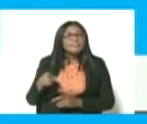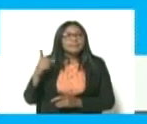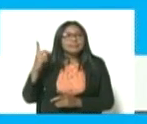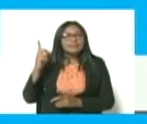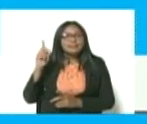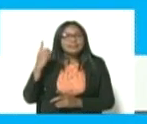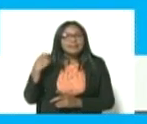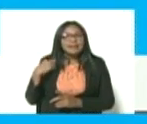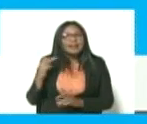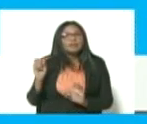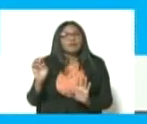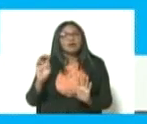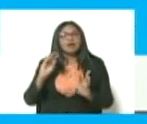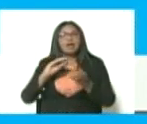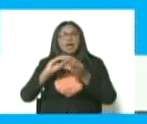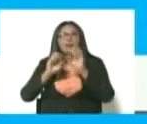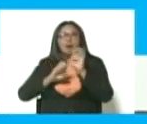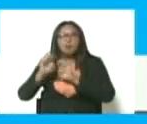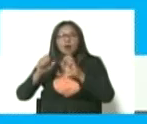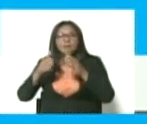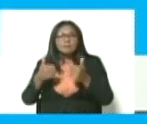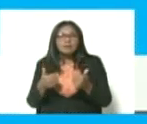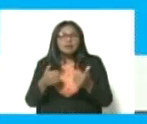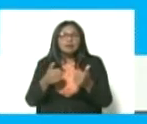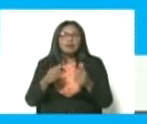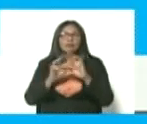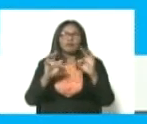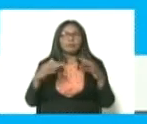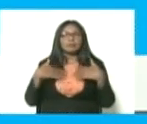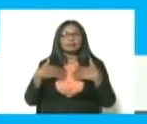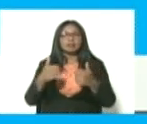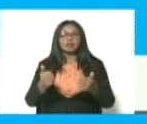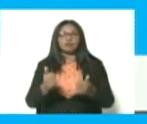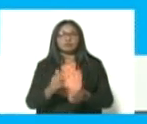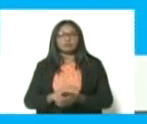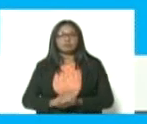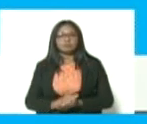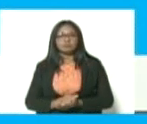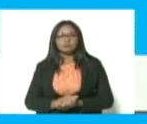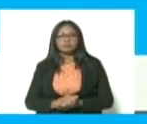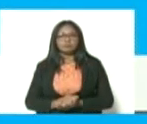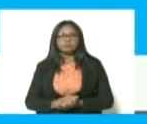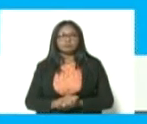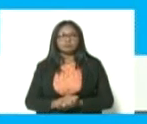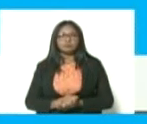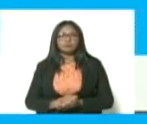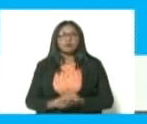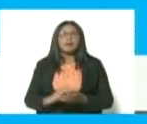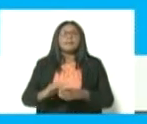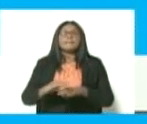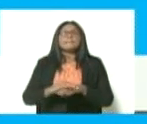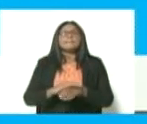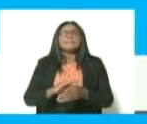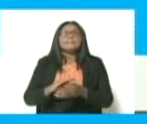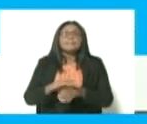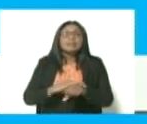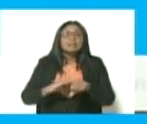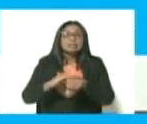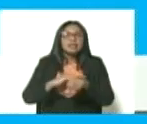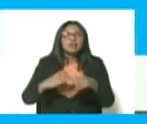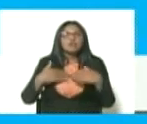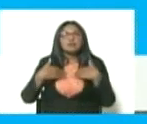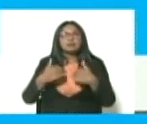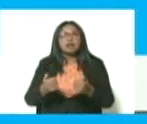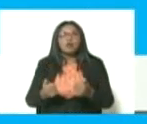expertas en materia de salud, con el Ministerio del Poder Popular para la Salud, el